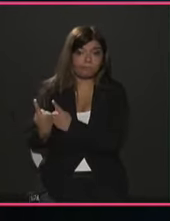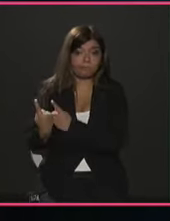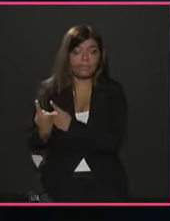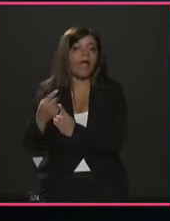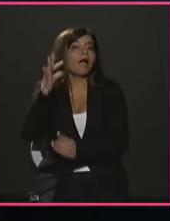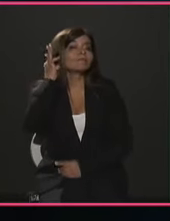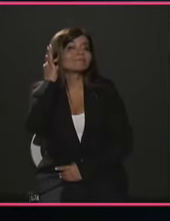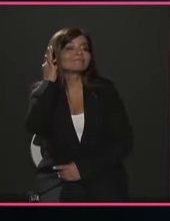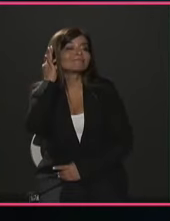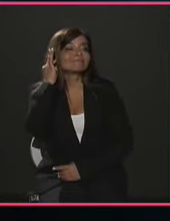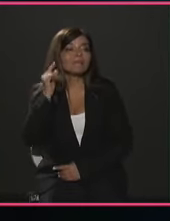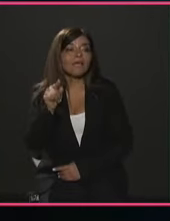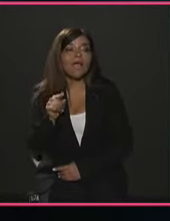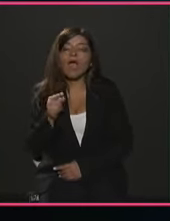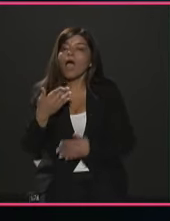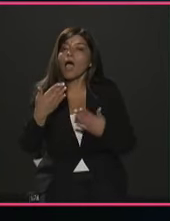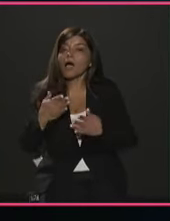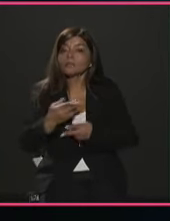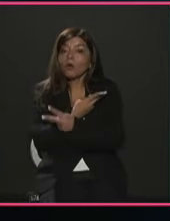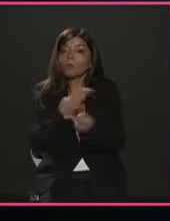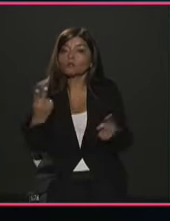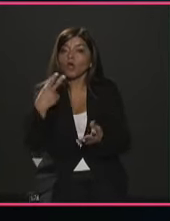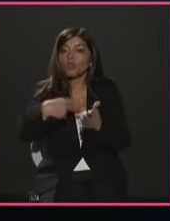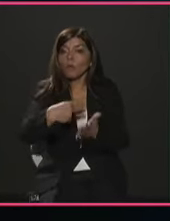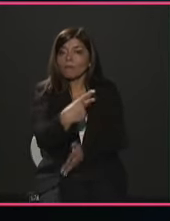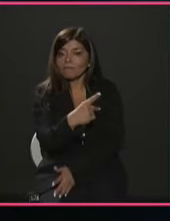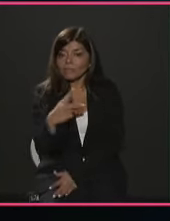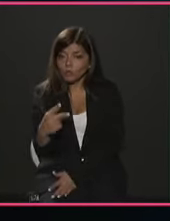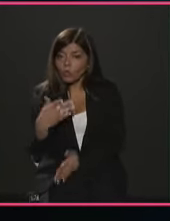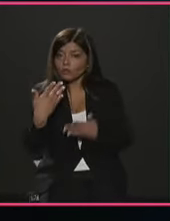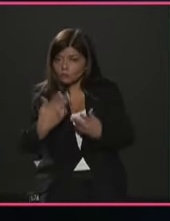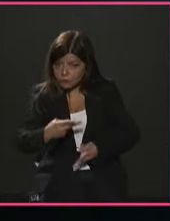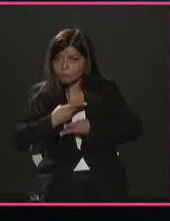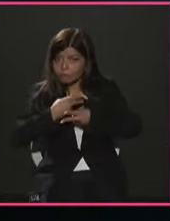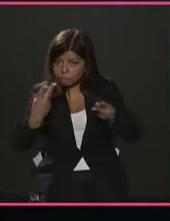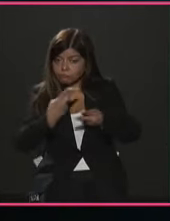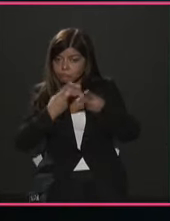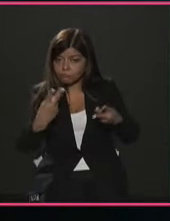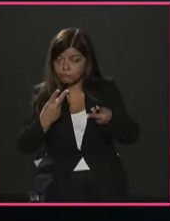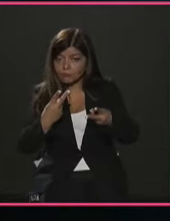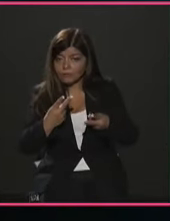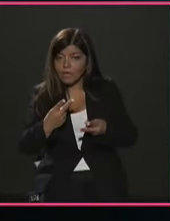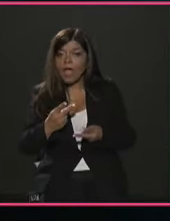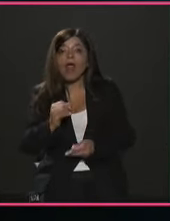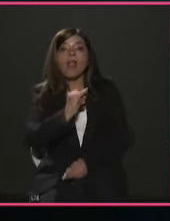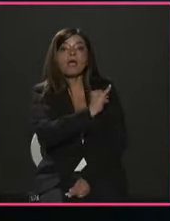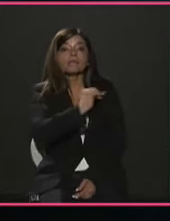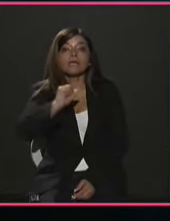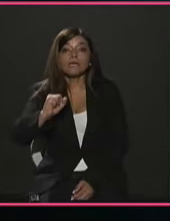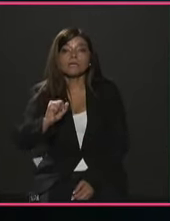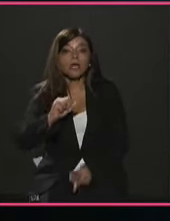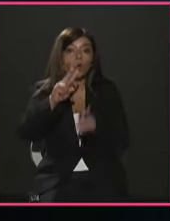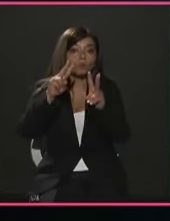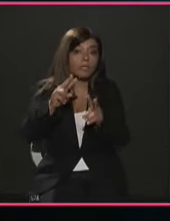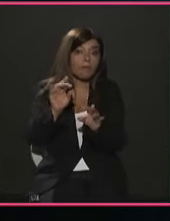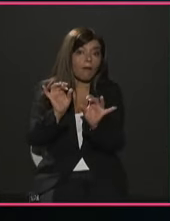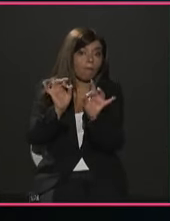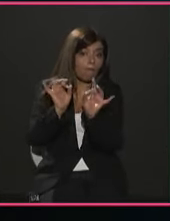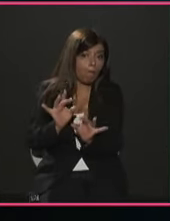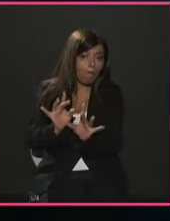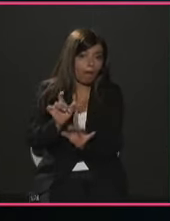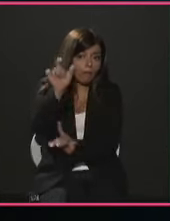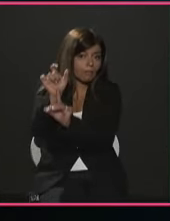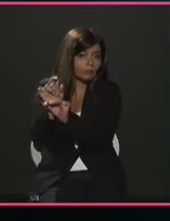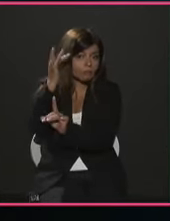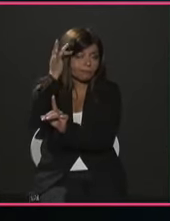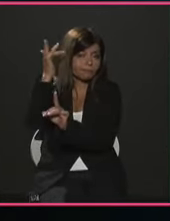cheverry y que fue originalmente publicada el año 2021 la Inteligencia artificial no es un tema solamente de especialistas